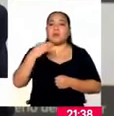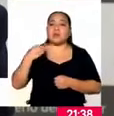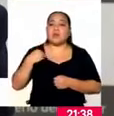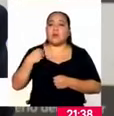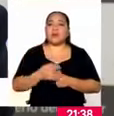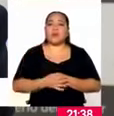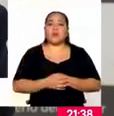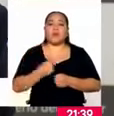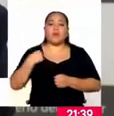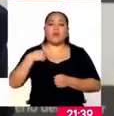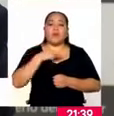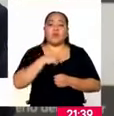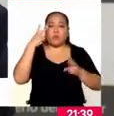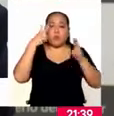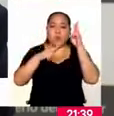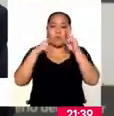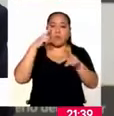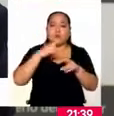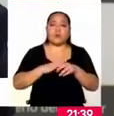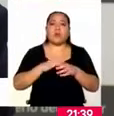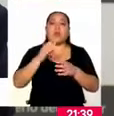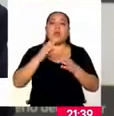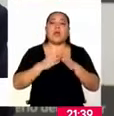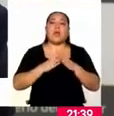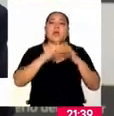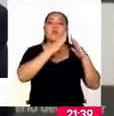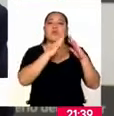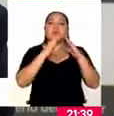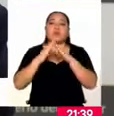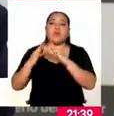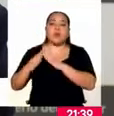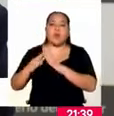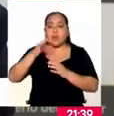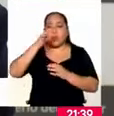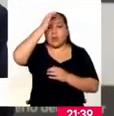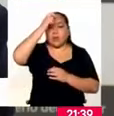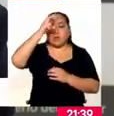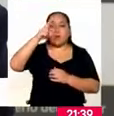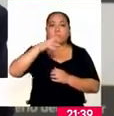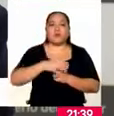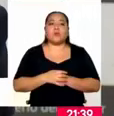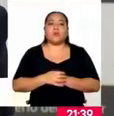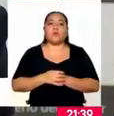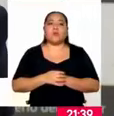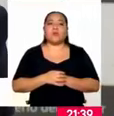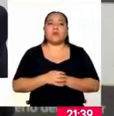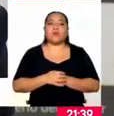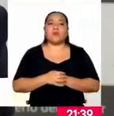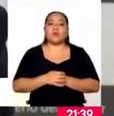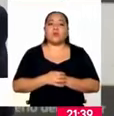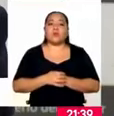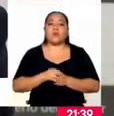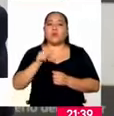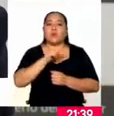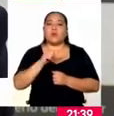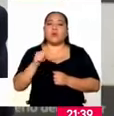hemos visto que la ciudad del Cusco ha tenido una actividad muy limitada, con comercios cerrados